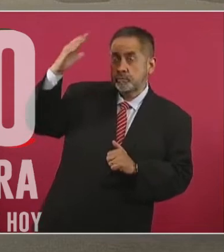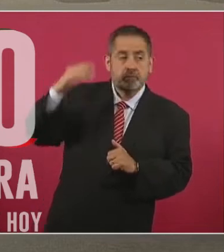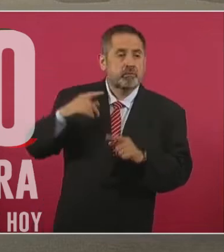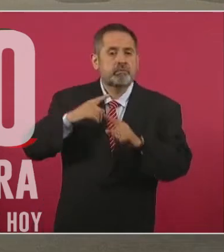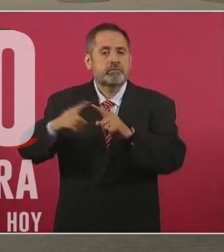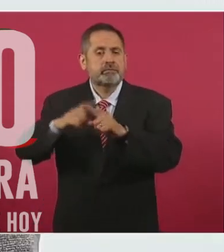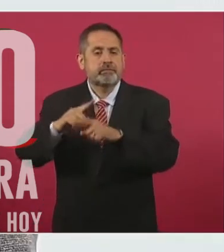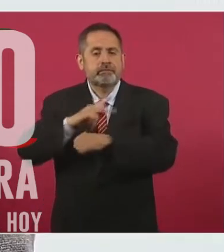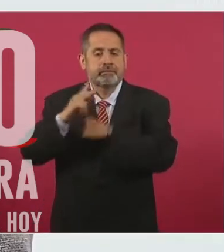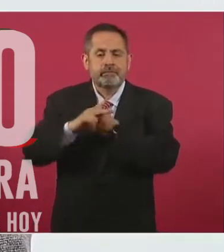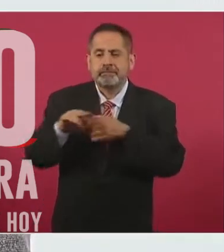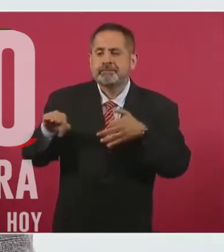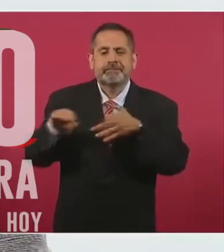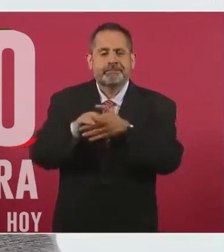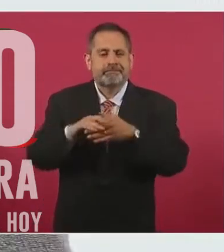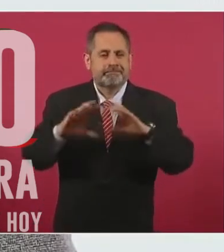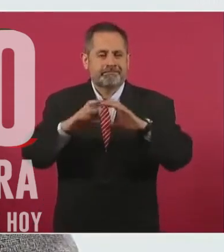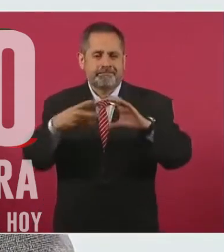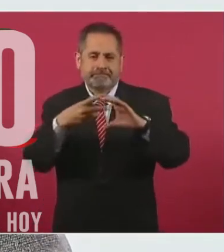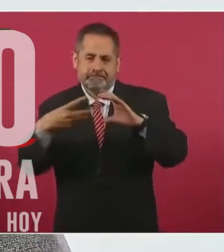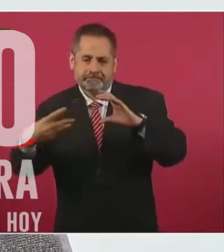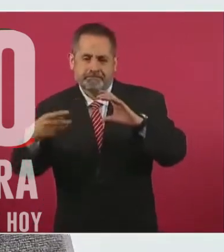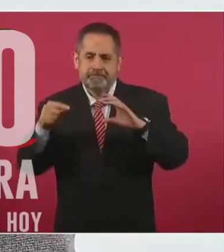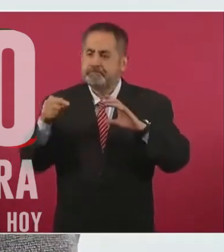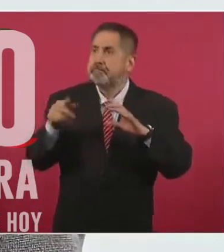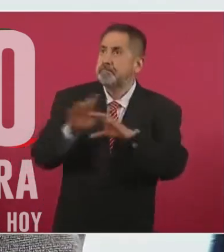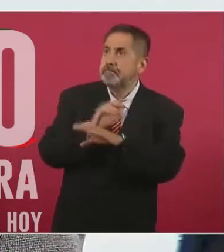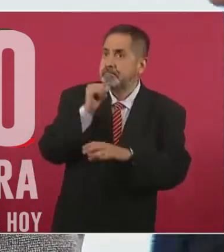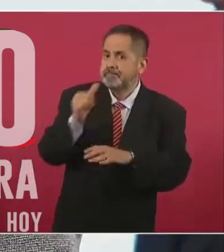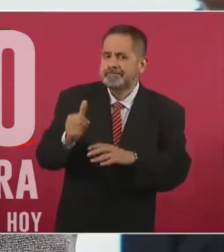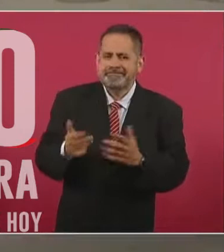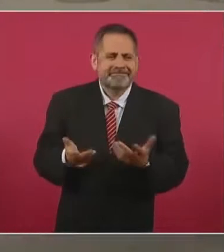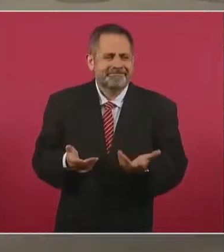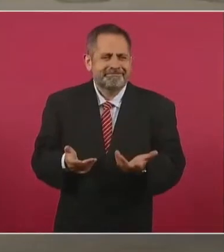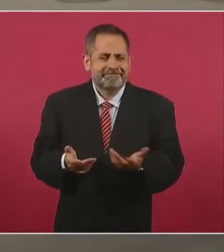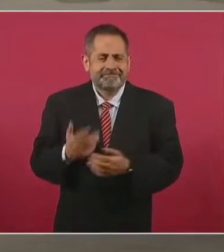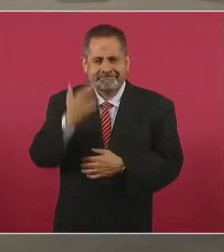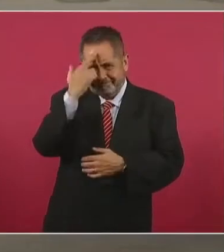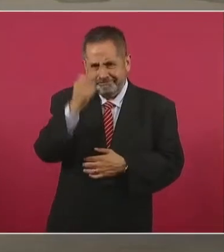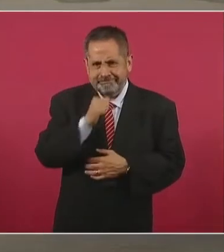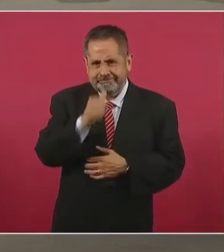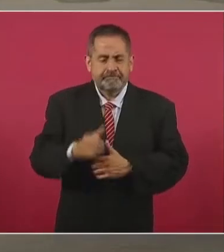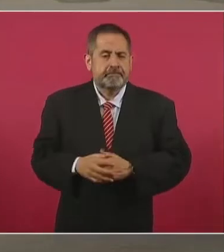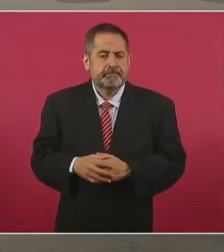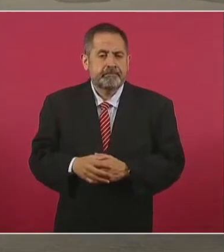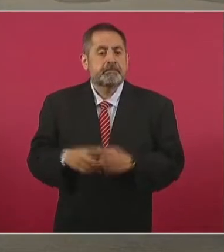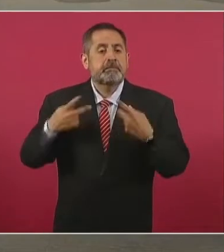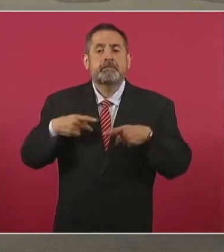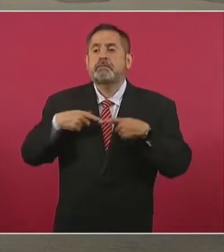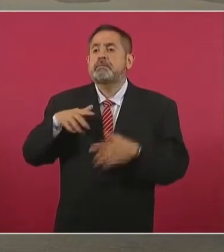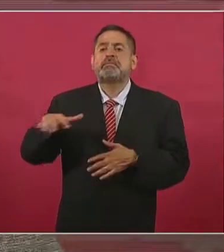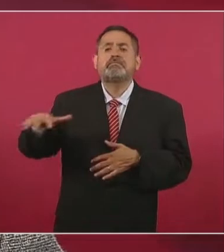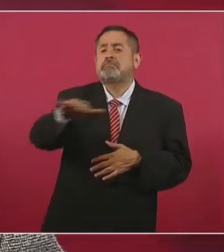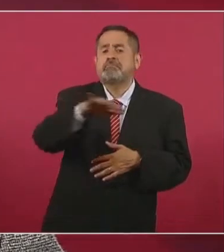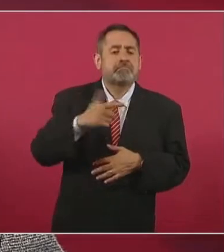países cercanos a los trópicos. Por lo tanto, pues no hay una justificación. Sobre el rechazo popular,